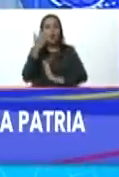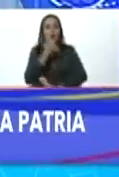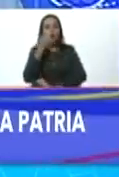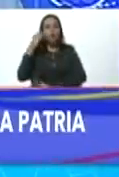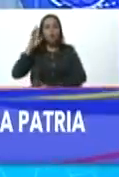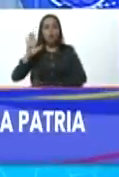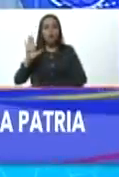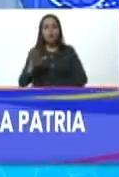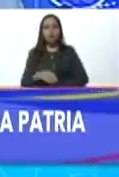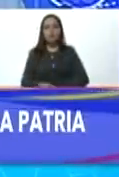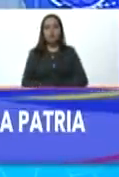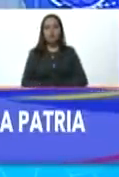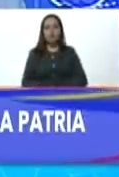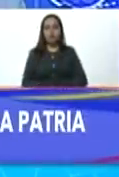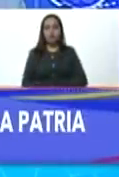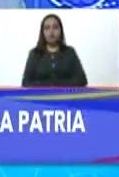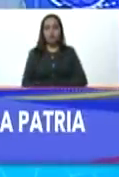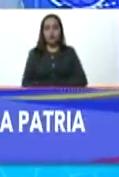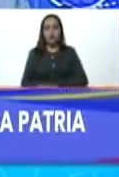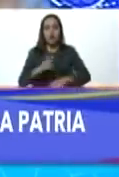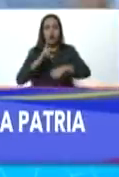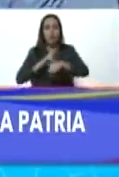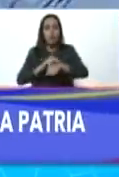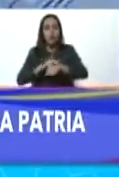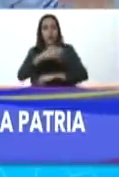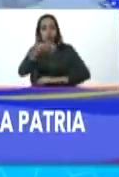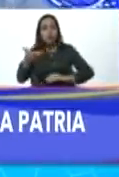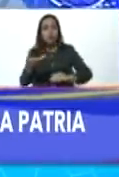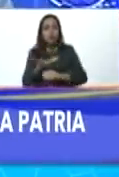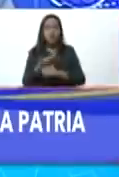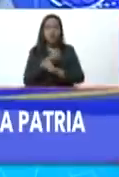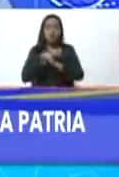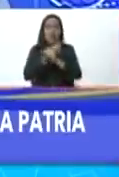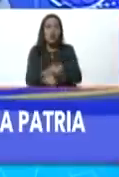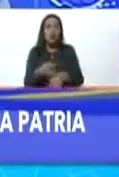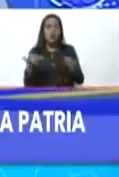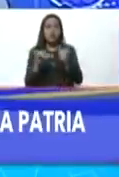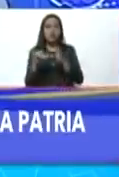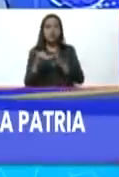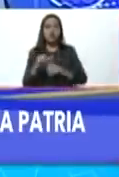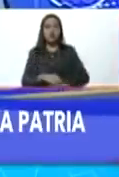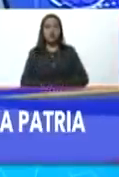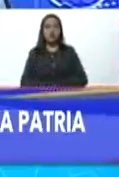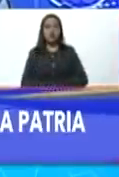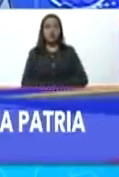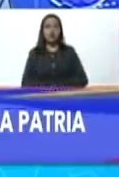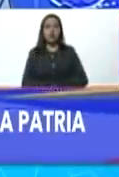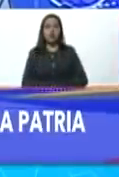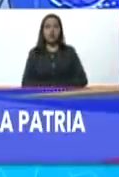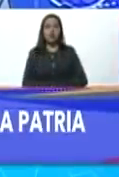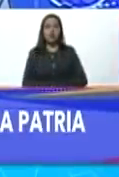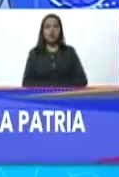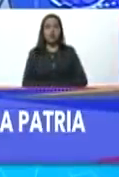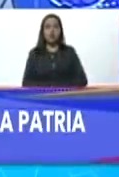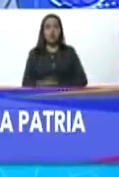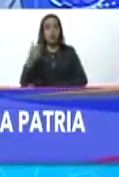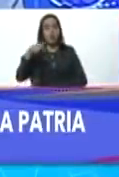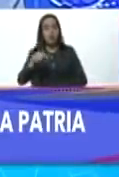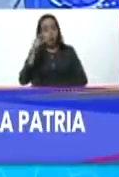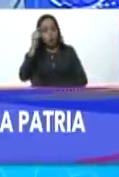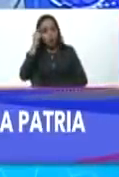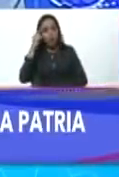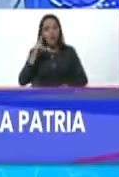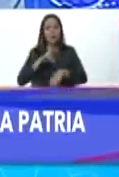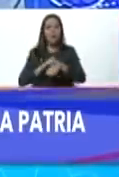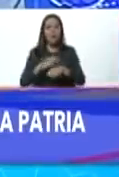compromiso de estos médicos y médicas que se graduaron recientemente, mis ahijados y ahijadas, hoy Día del